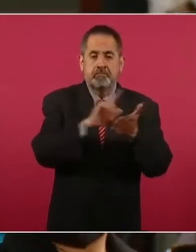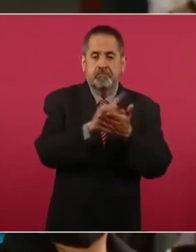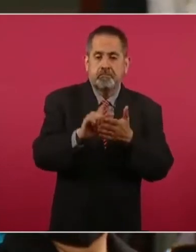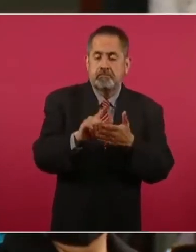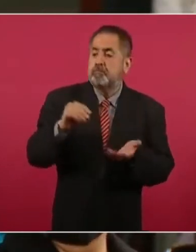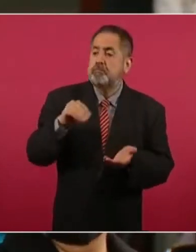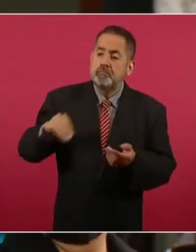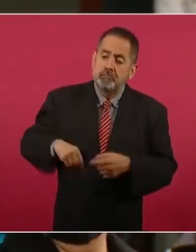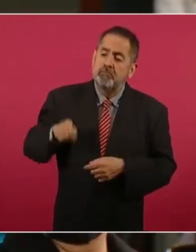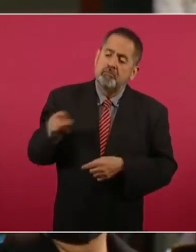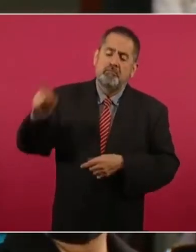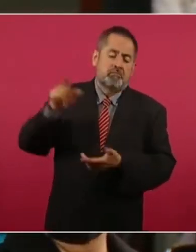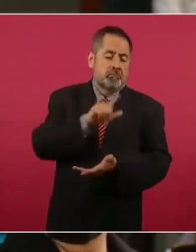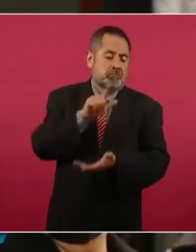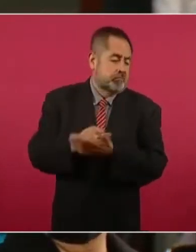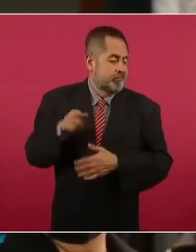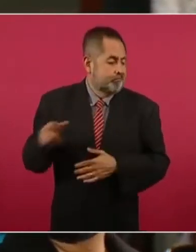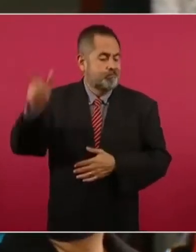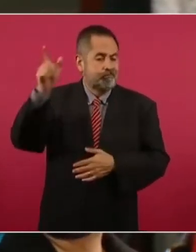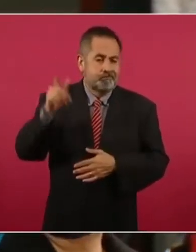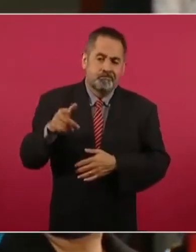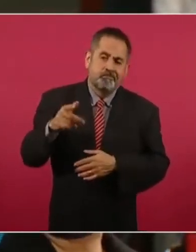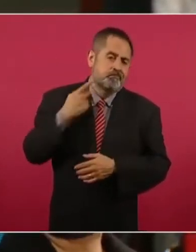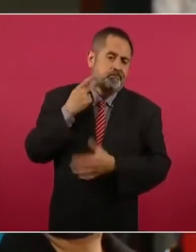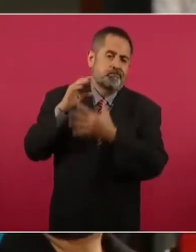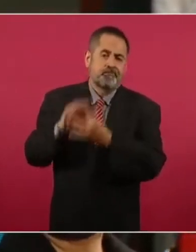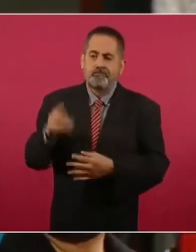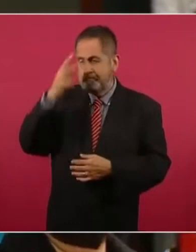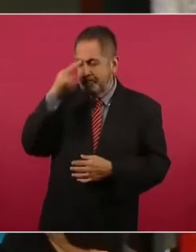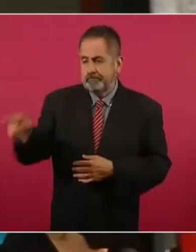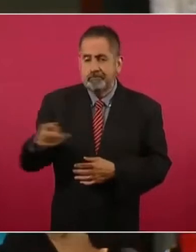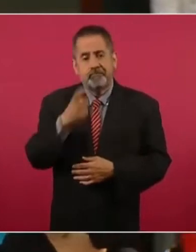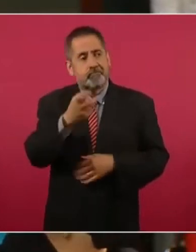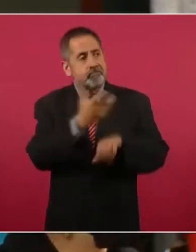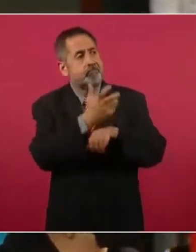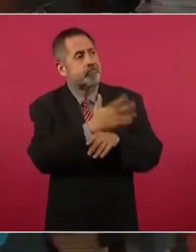esta ley, de la política energética de México.